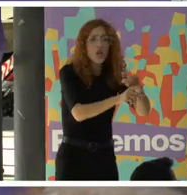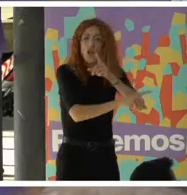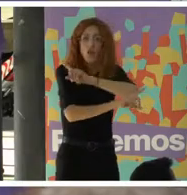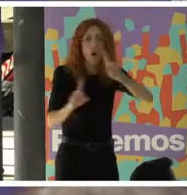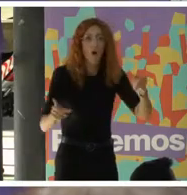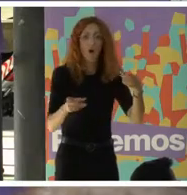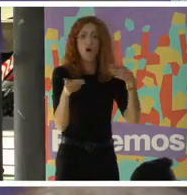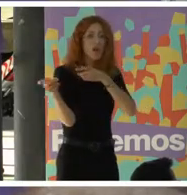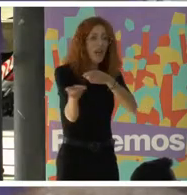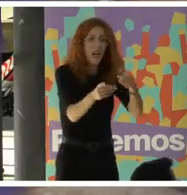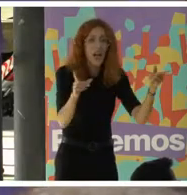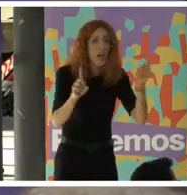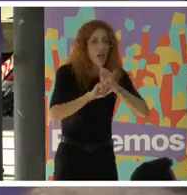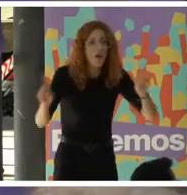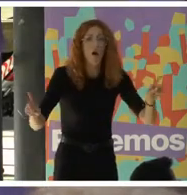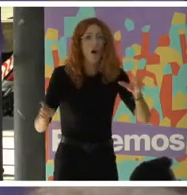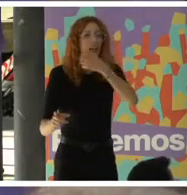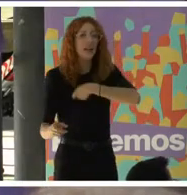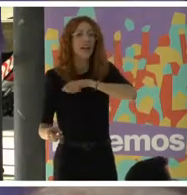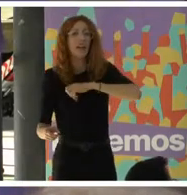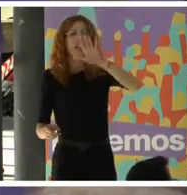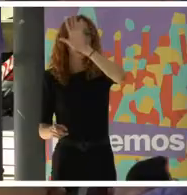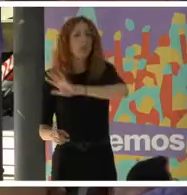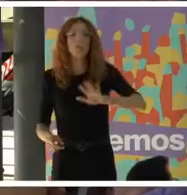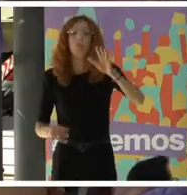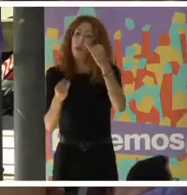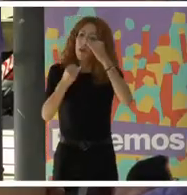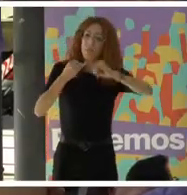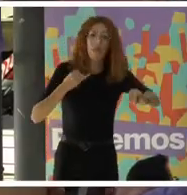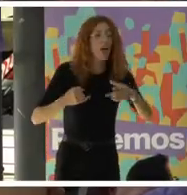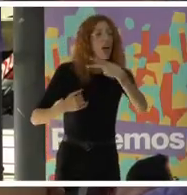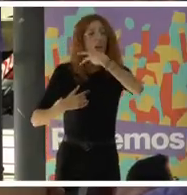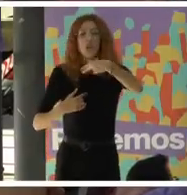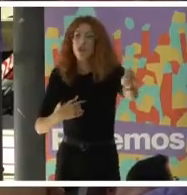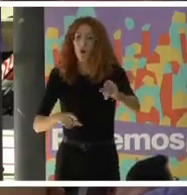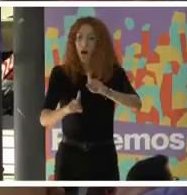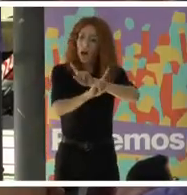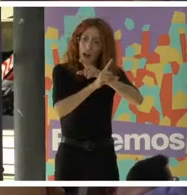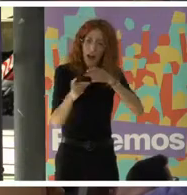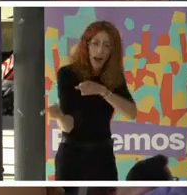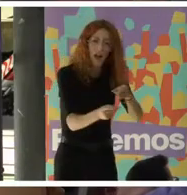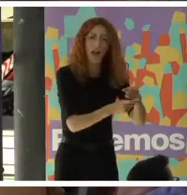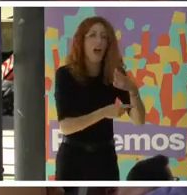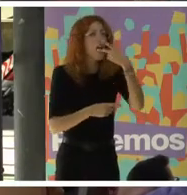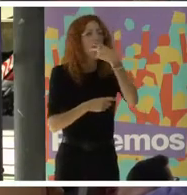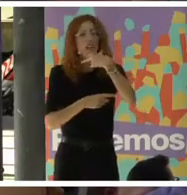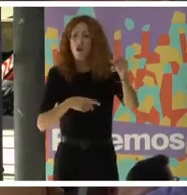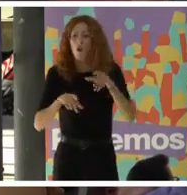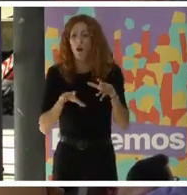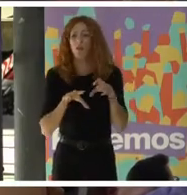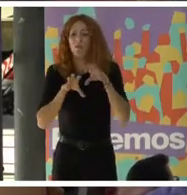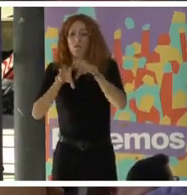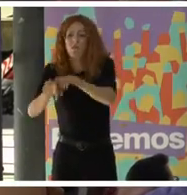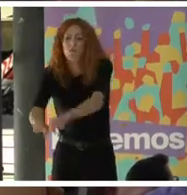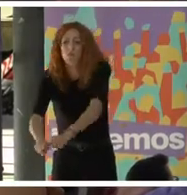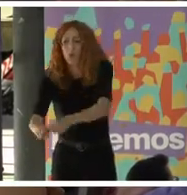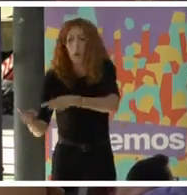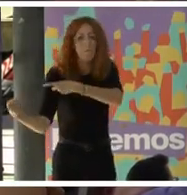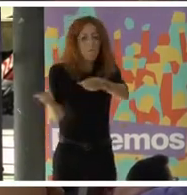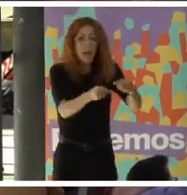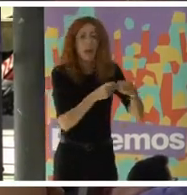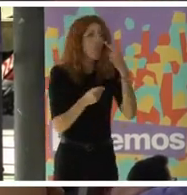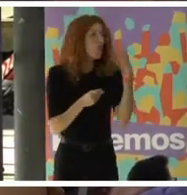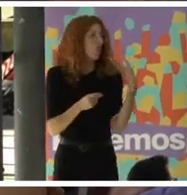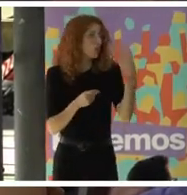guerra, no a la guerra. España es un pueblo de paz, no a la guerra, no a una escalada bélica, que desde hace